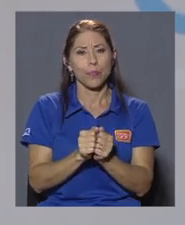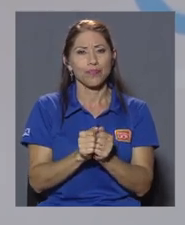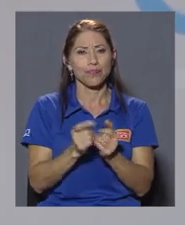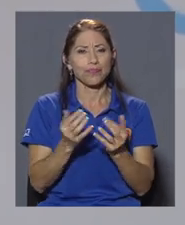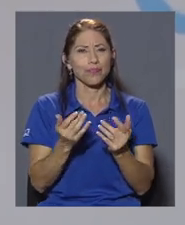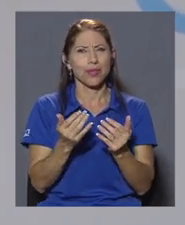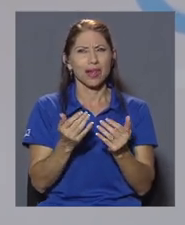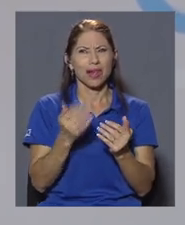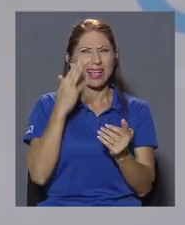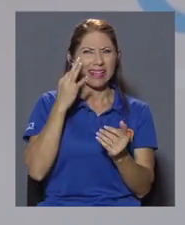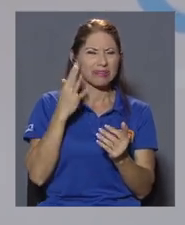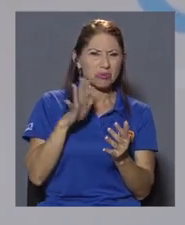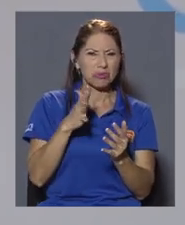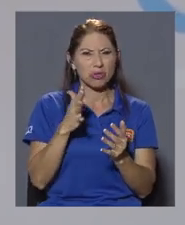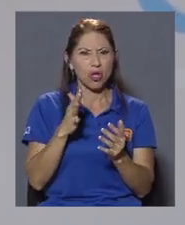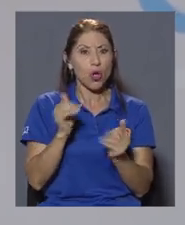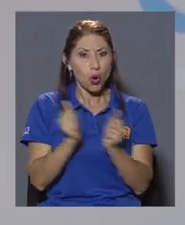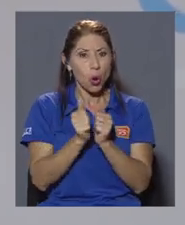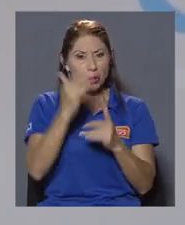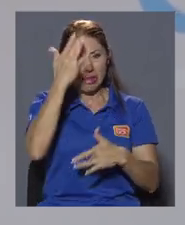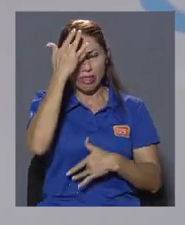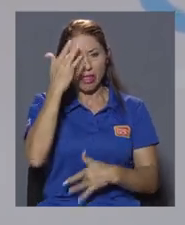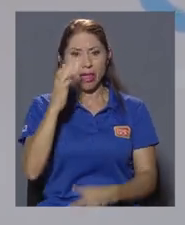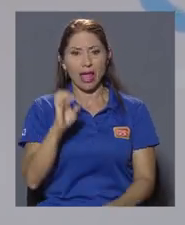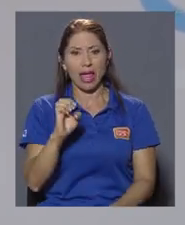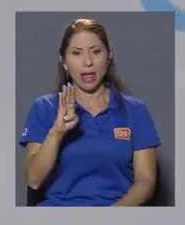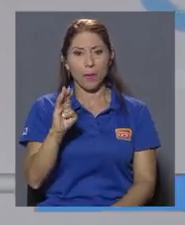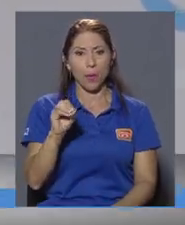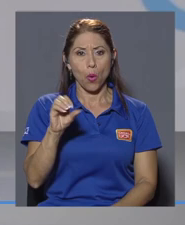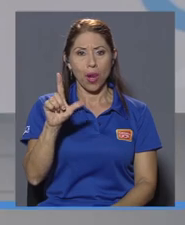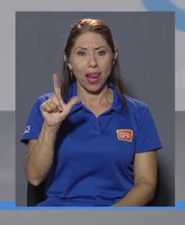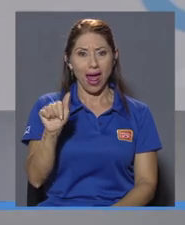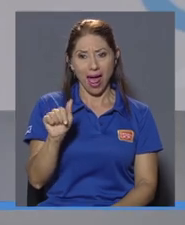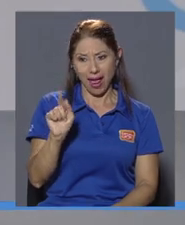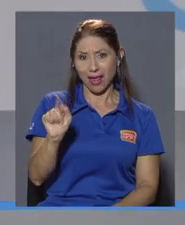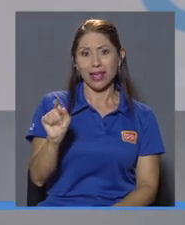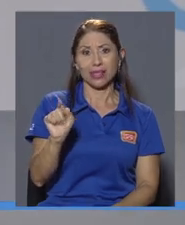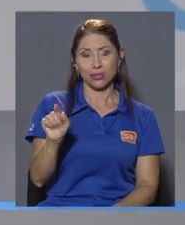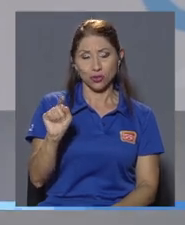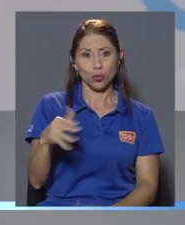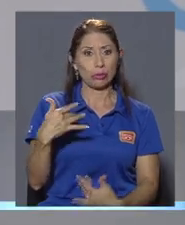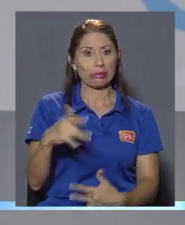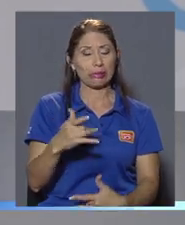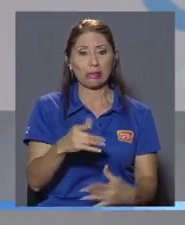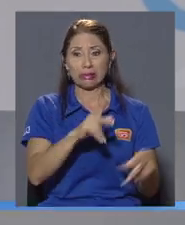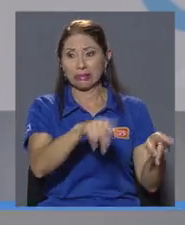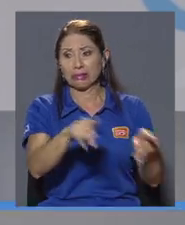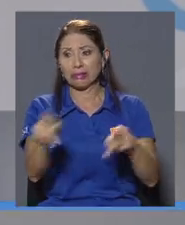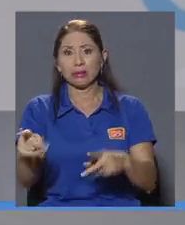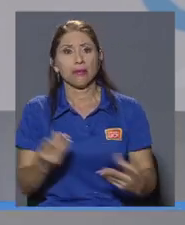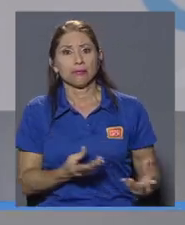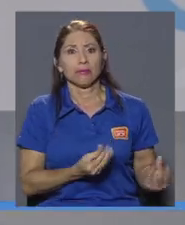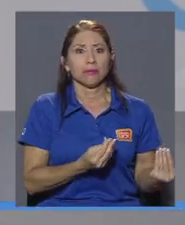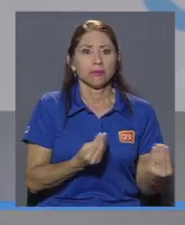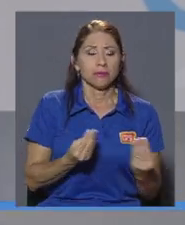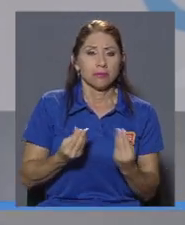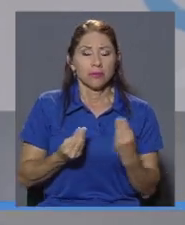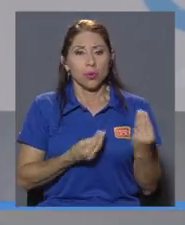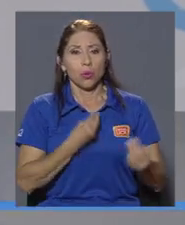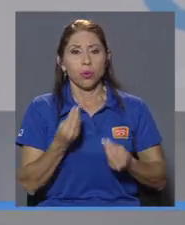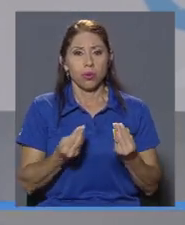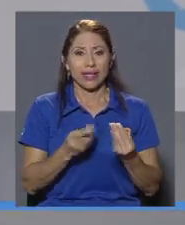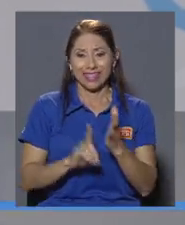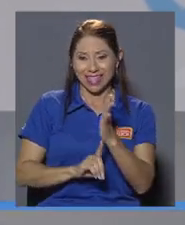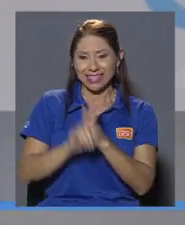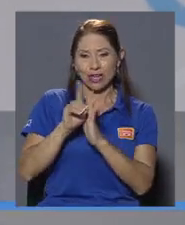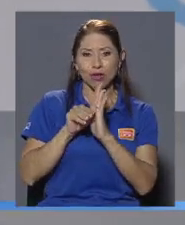no soy tan seguro en 2009 pero por ahí con el ébola que eso fue de un gran pánico y se